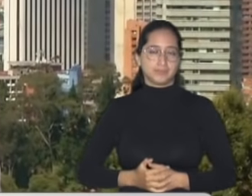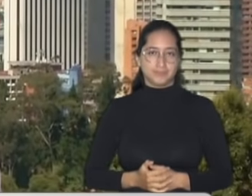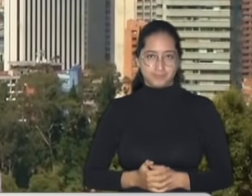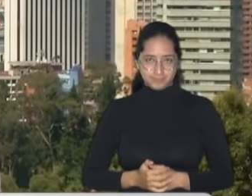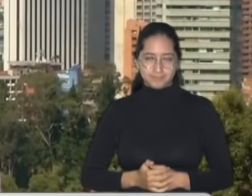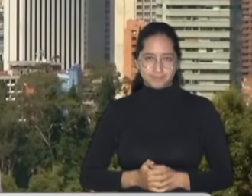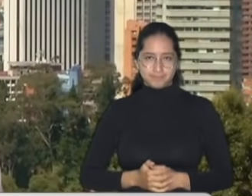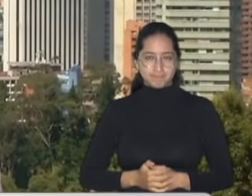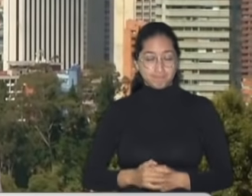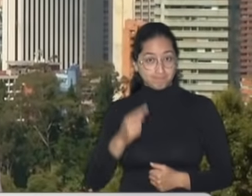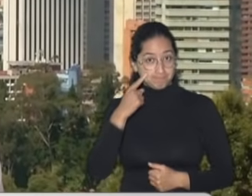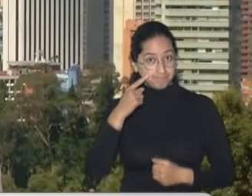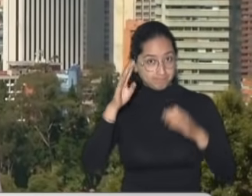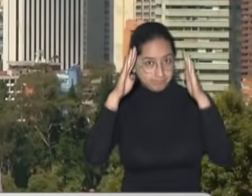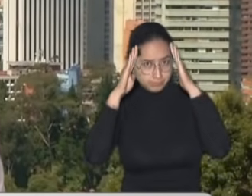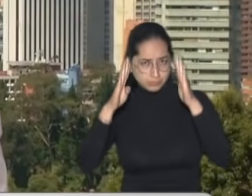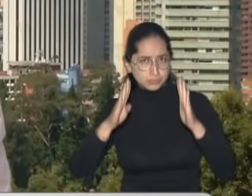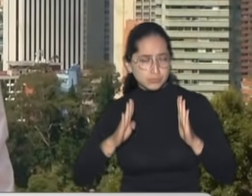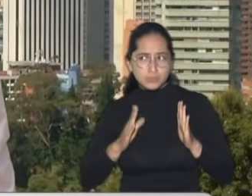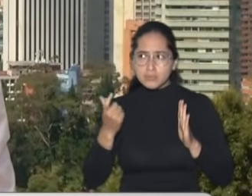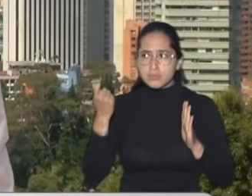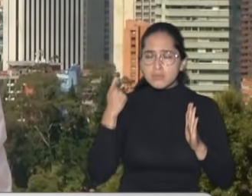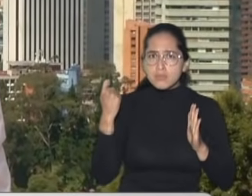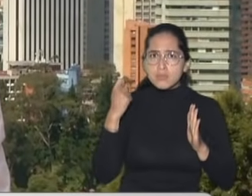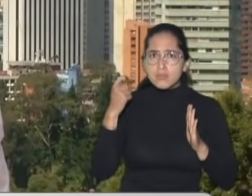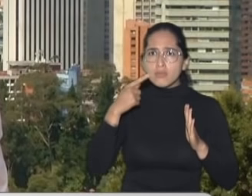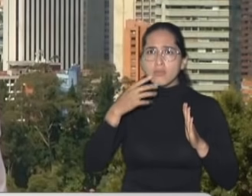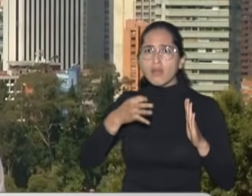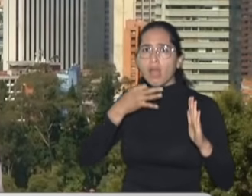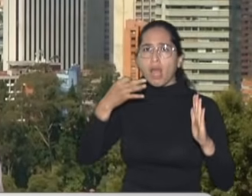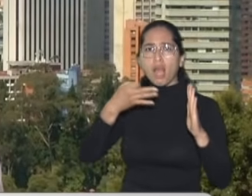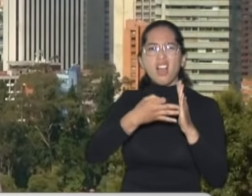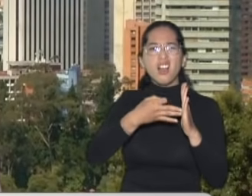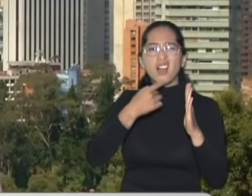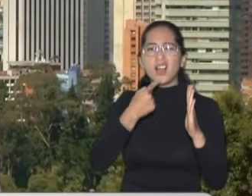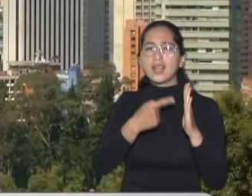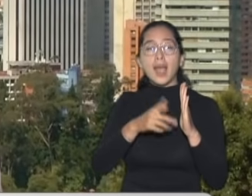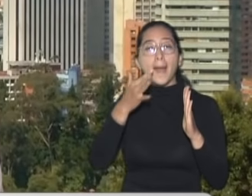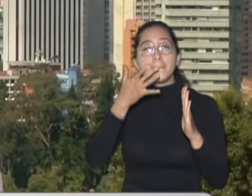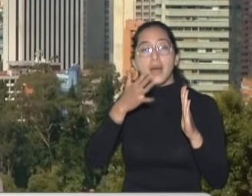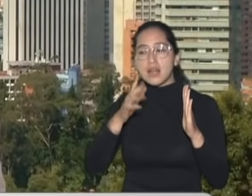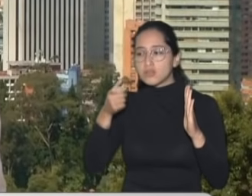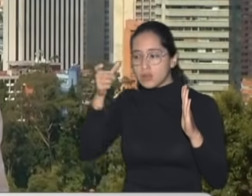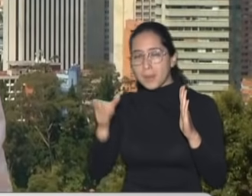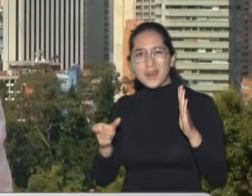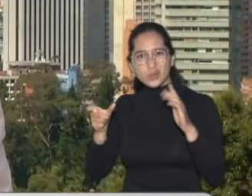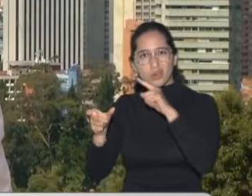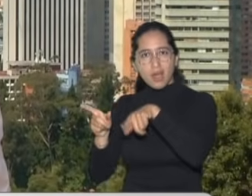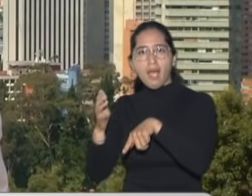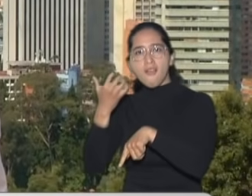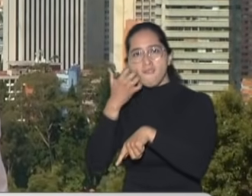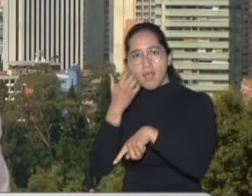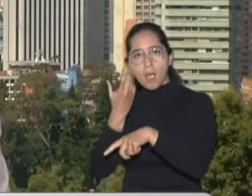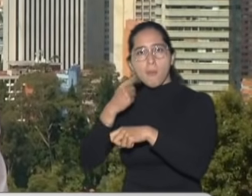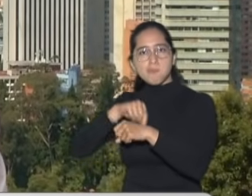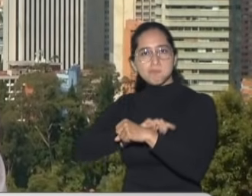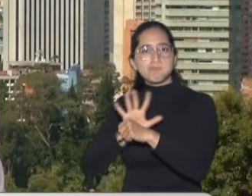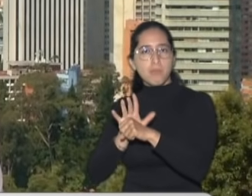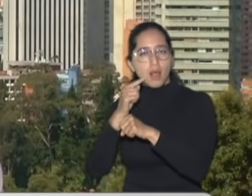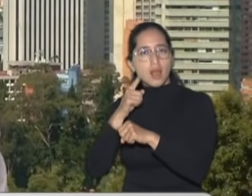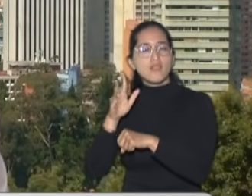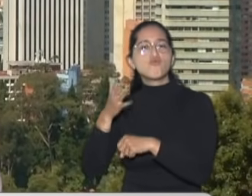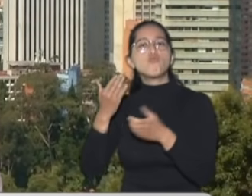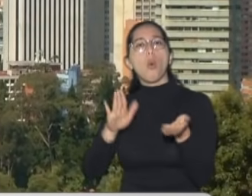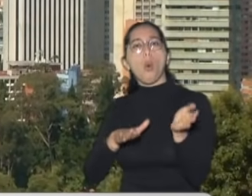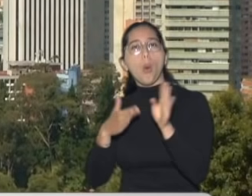Y mucha atención, porque recibimos una denuncia de una persona que al parecer habría fallecido, o del familiar de esta persona que al parecer habría